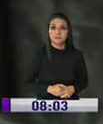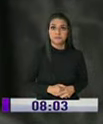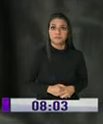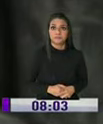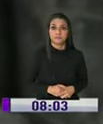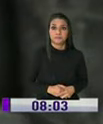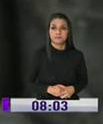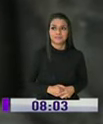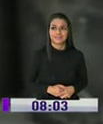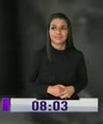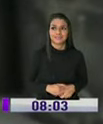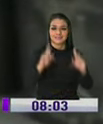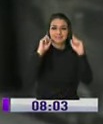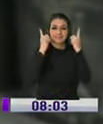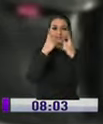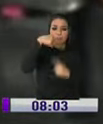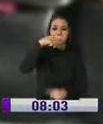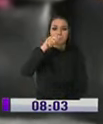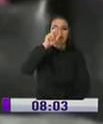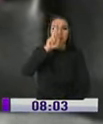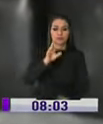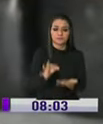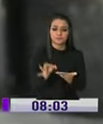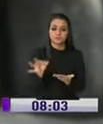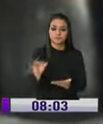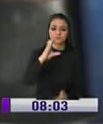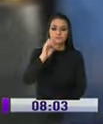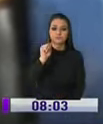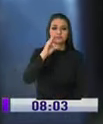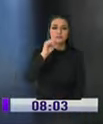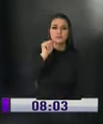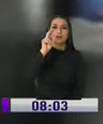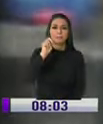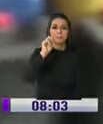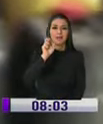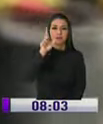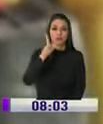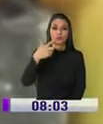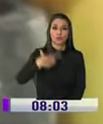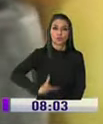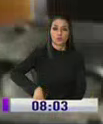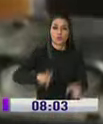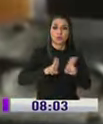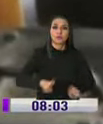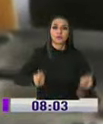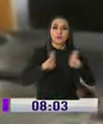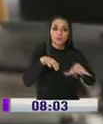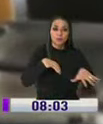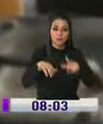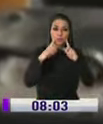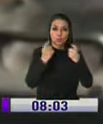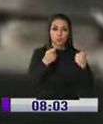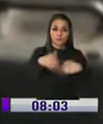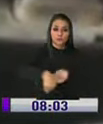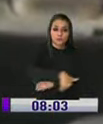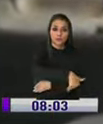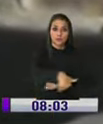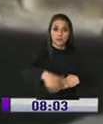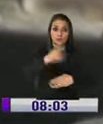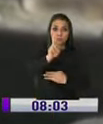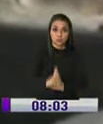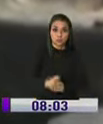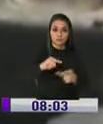En San Pedro de la Bendita, en el cantón Catamayo, a través de la Unidad de Contingencia Operativa Frontera Sur y en coordinación con la Intendencia